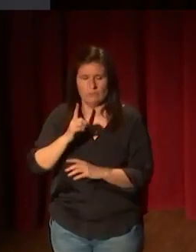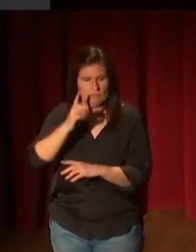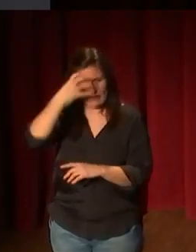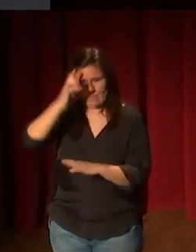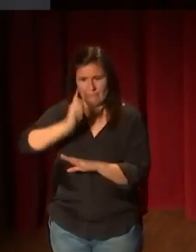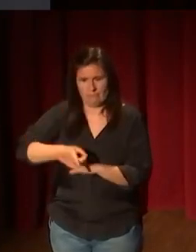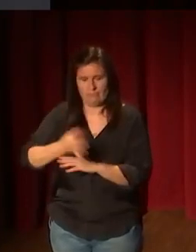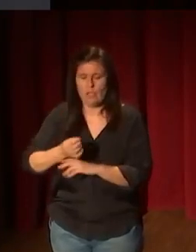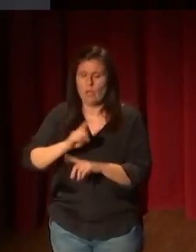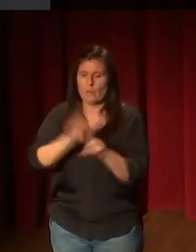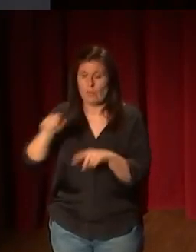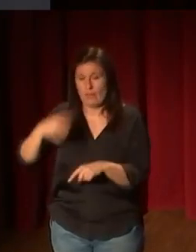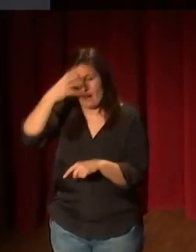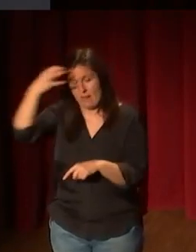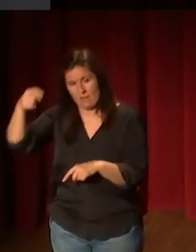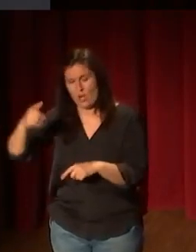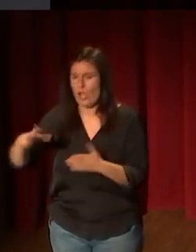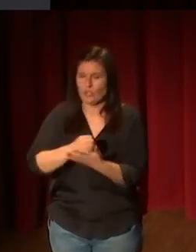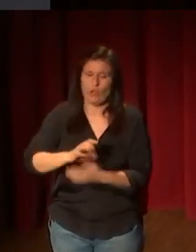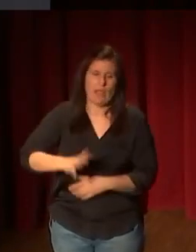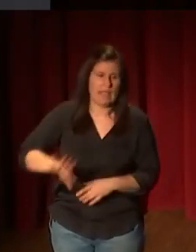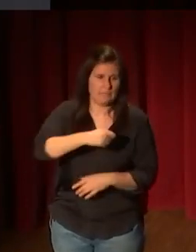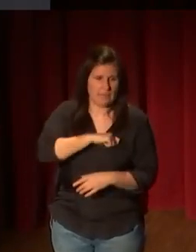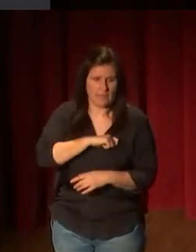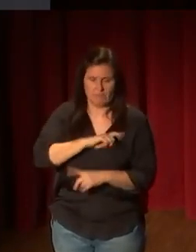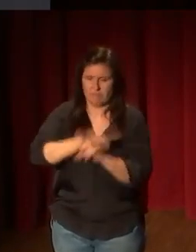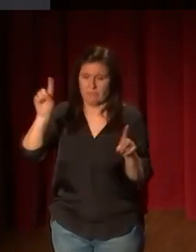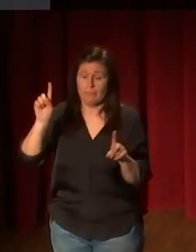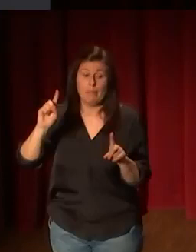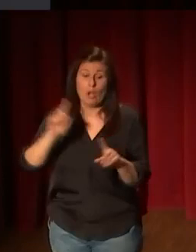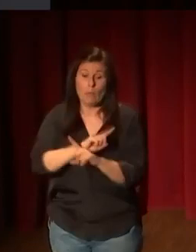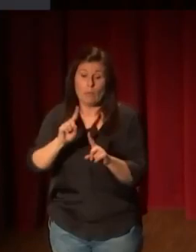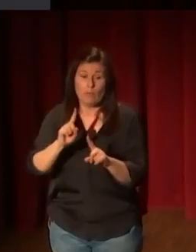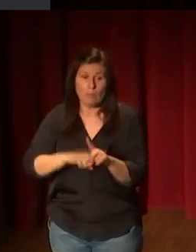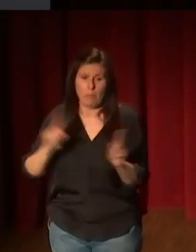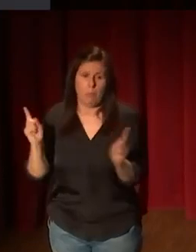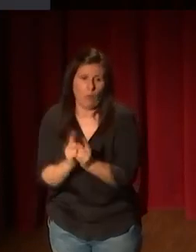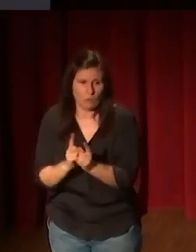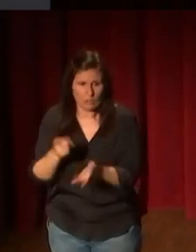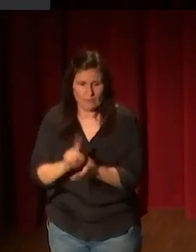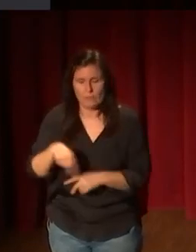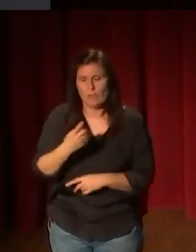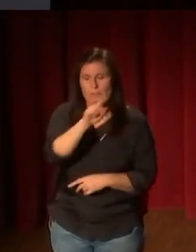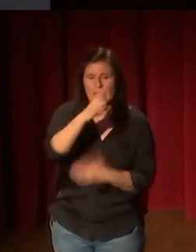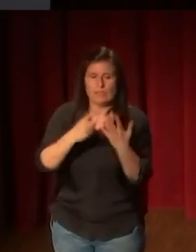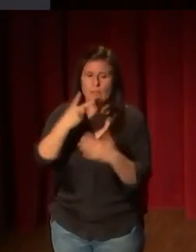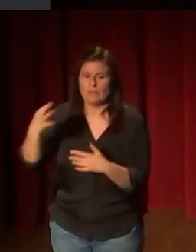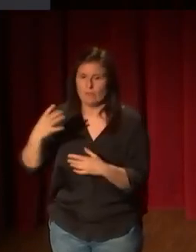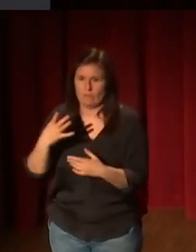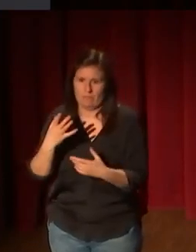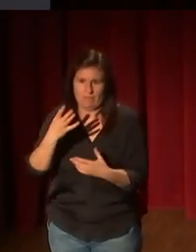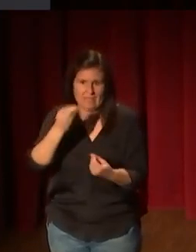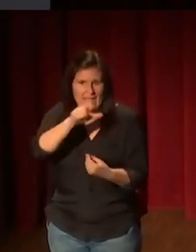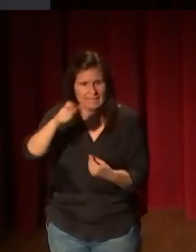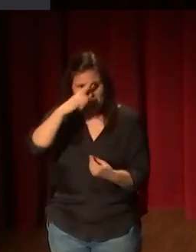prohíben no solamente en la vida y corte sino en todas españa otra vez duró poco tiempo la prohibición porque en 1725 y con gran algarabía de